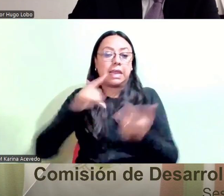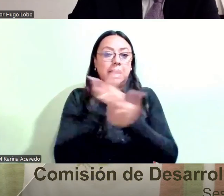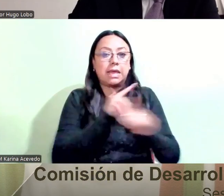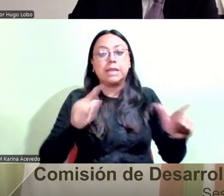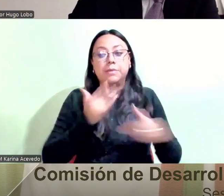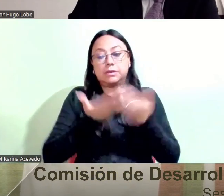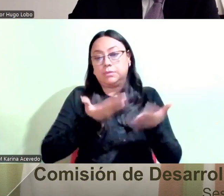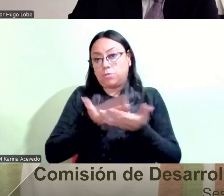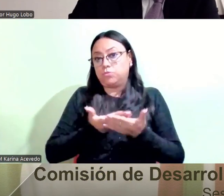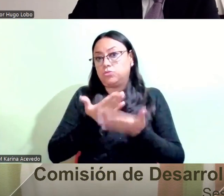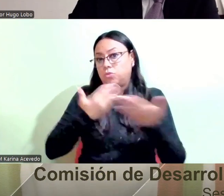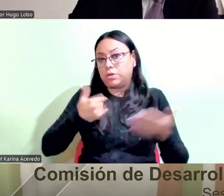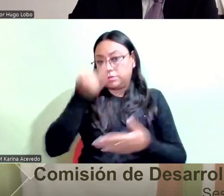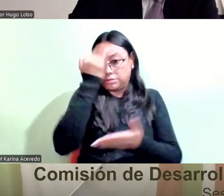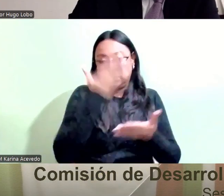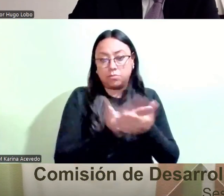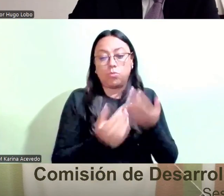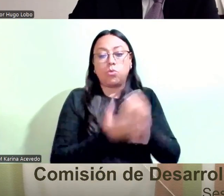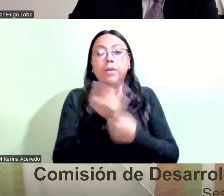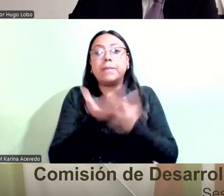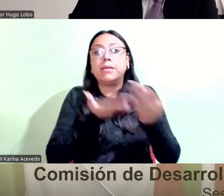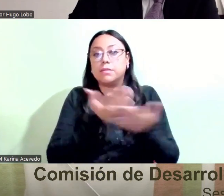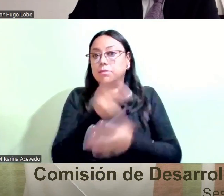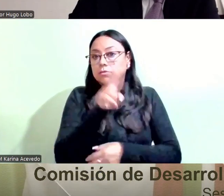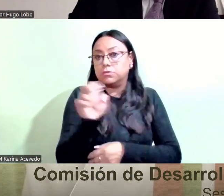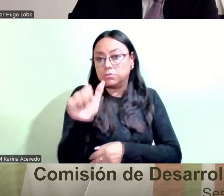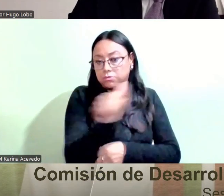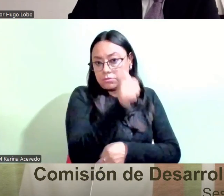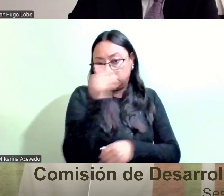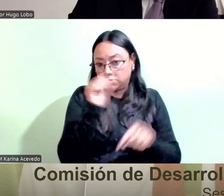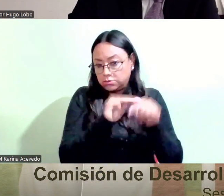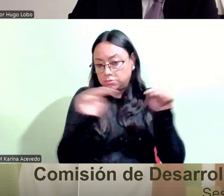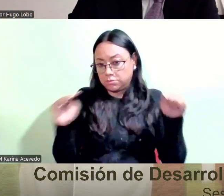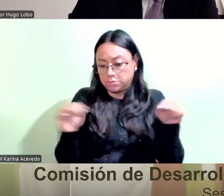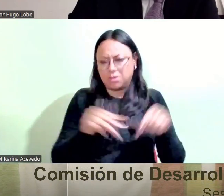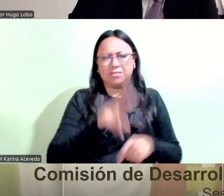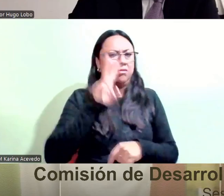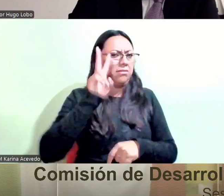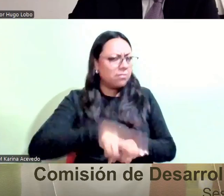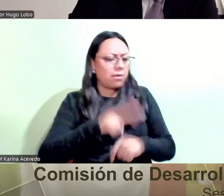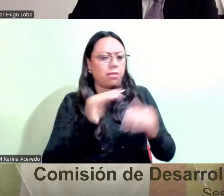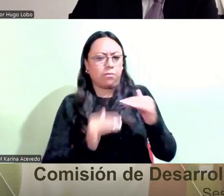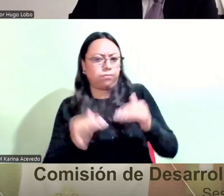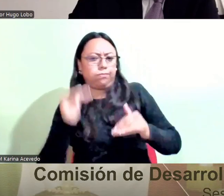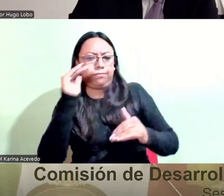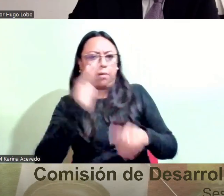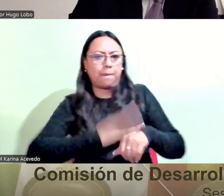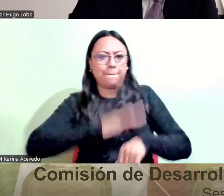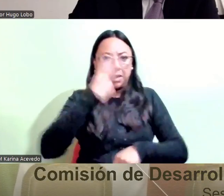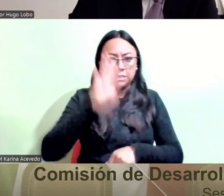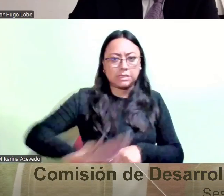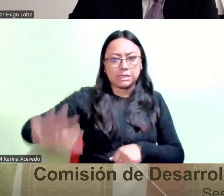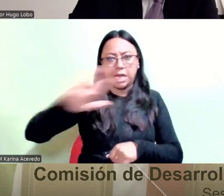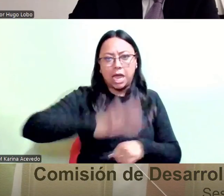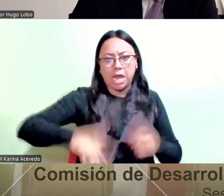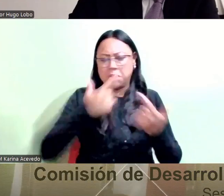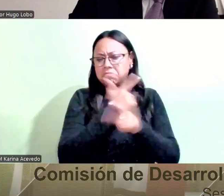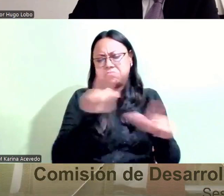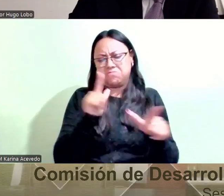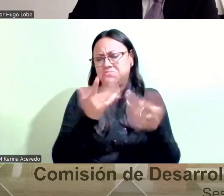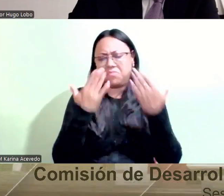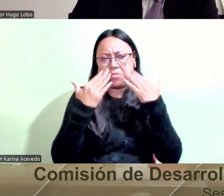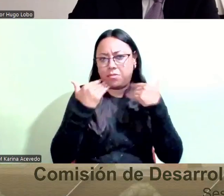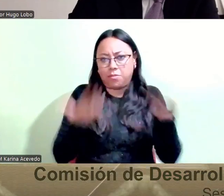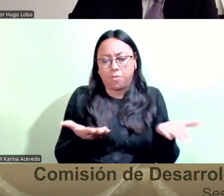que esta plantea 211 metros, lo que consta que no hay un incremento real del área libre como se propone en la iniciativa, lo que refleja es una